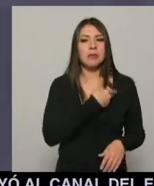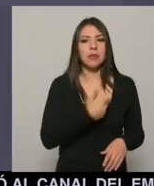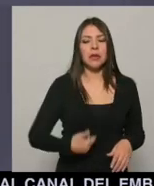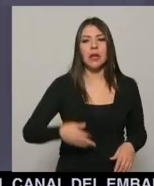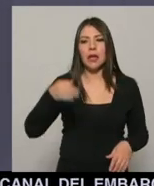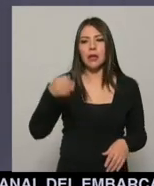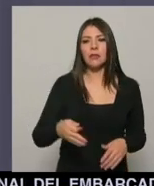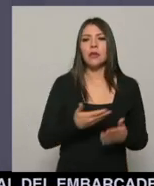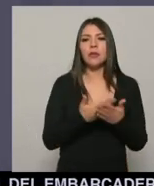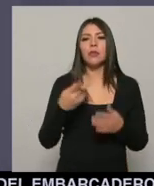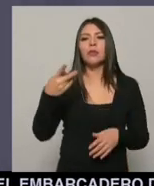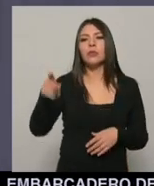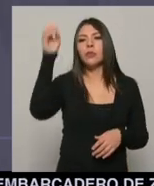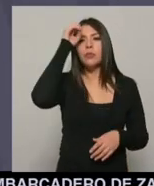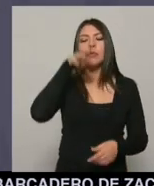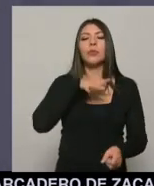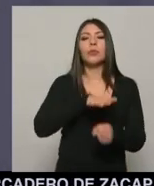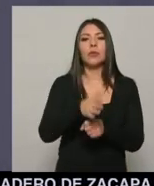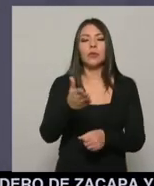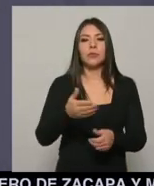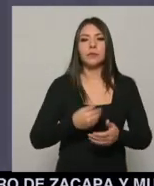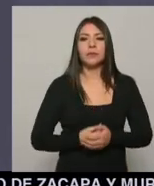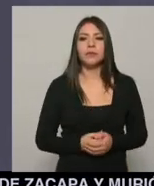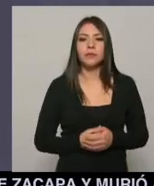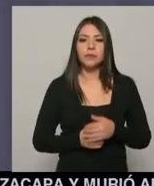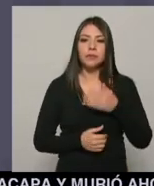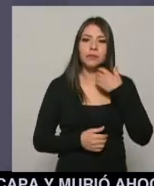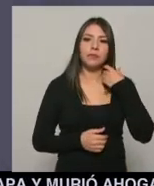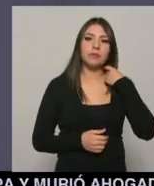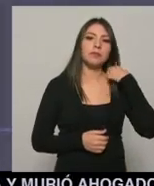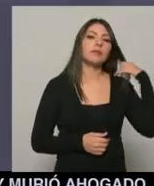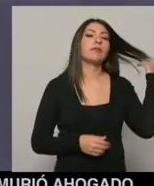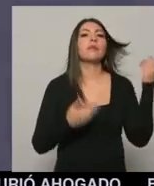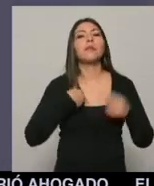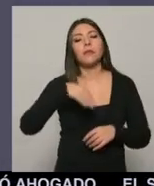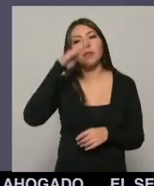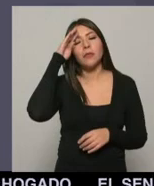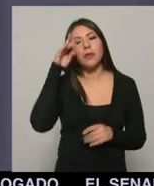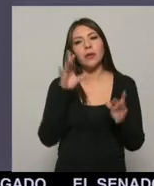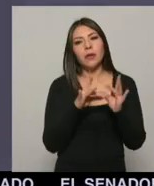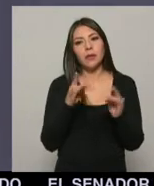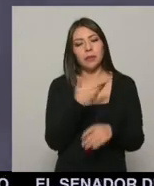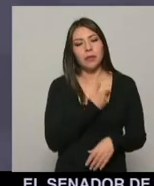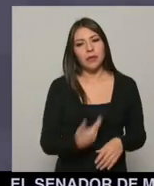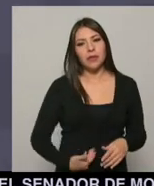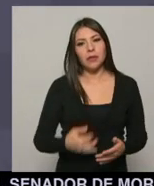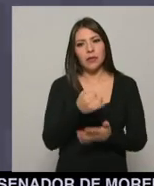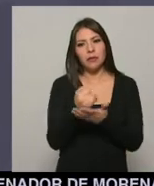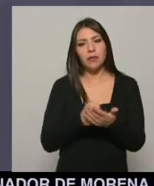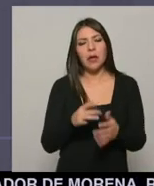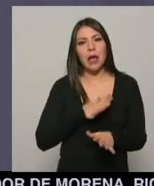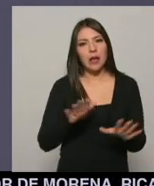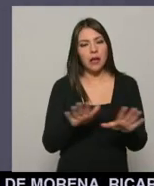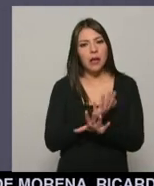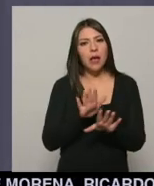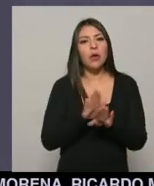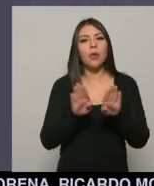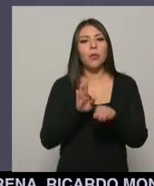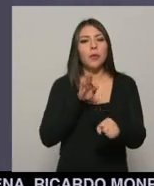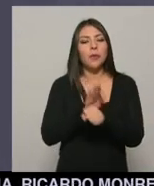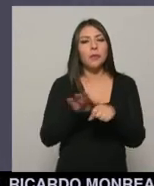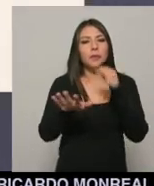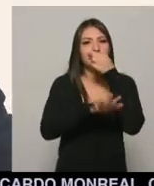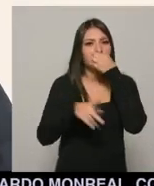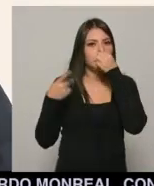tenemos segundos. ¿Cuál es tu conclusión? Yo creo que hay grandes avances en el informe presidencial en materia de bienestar social, en la